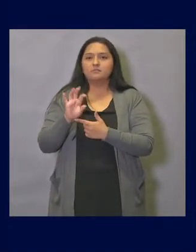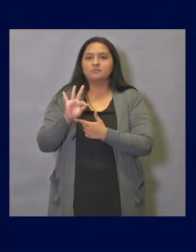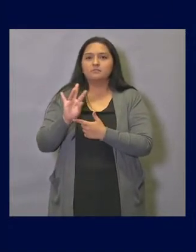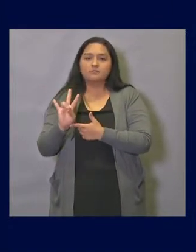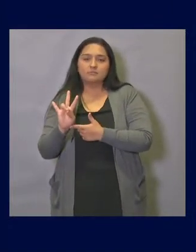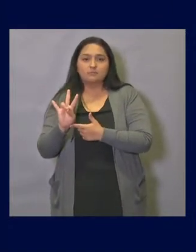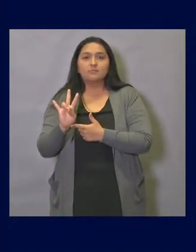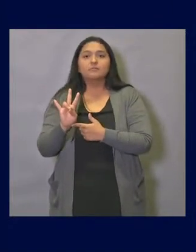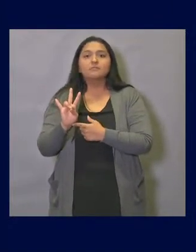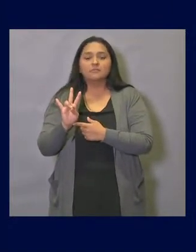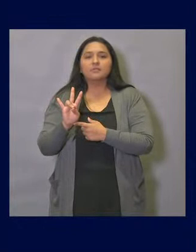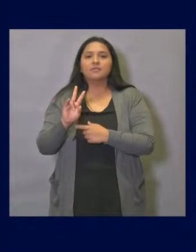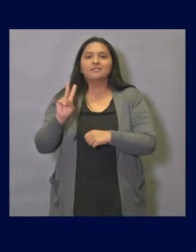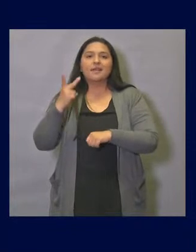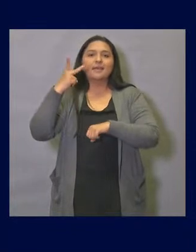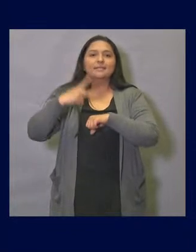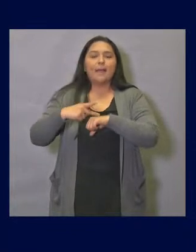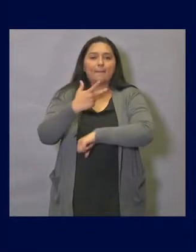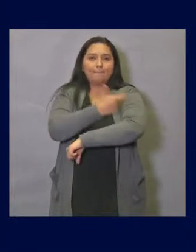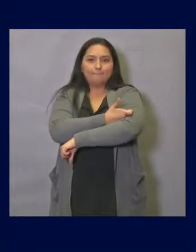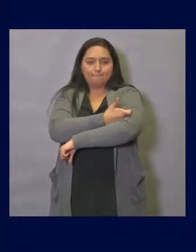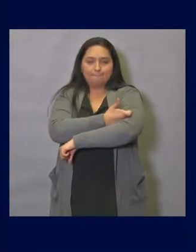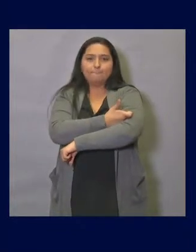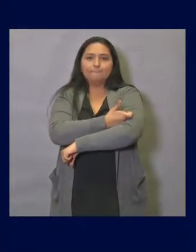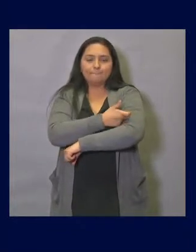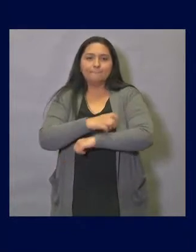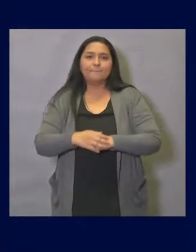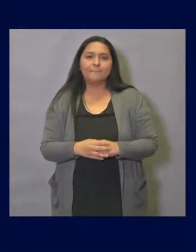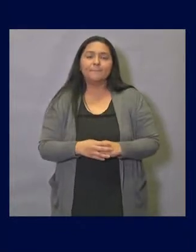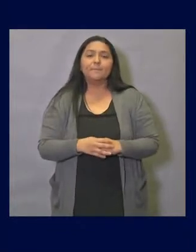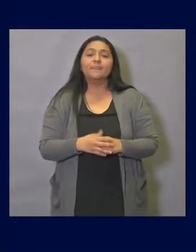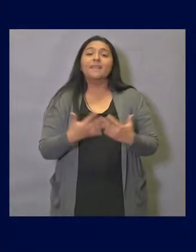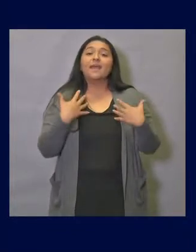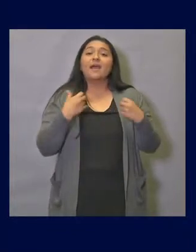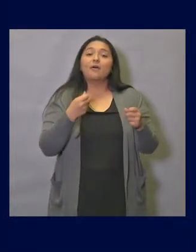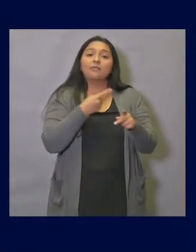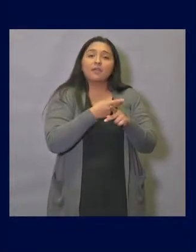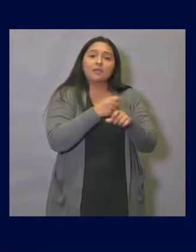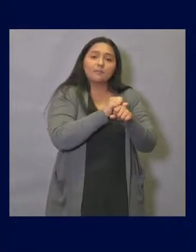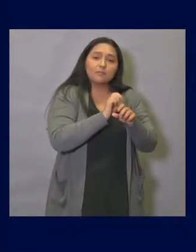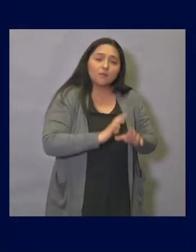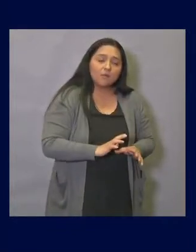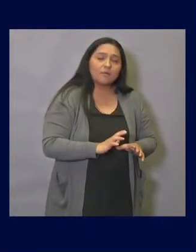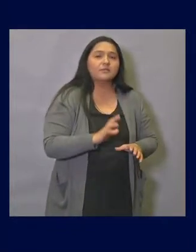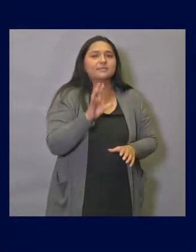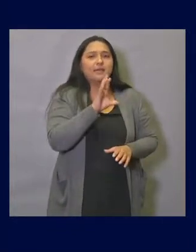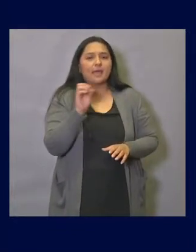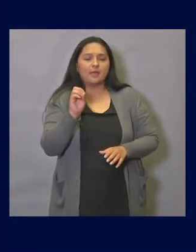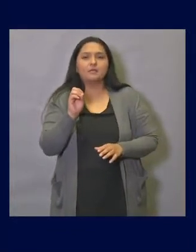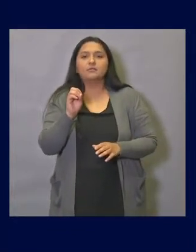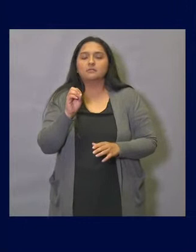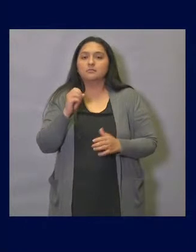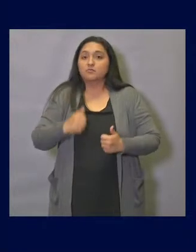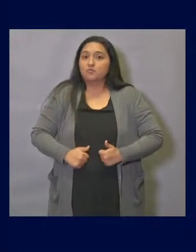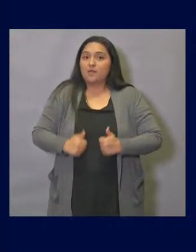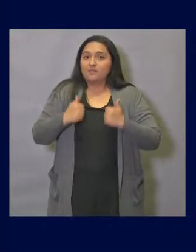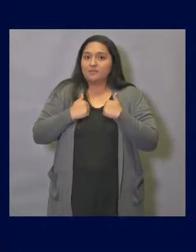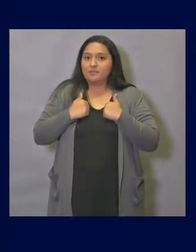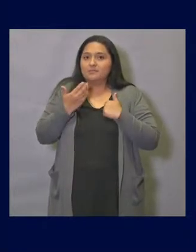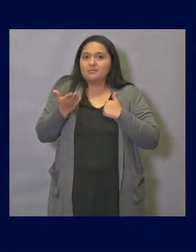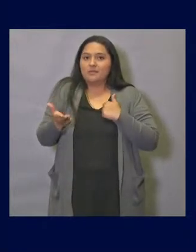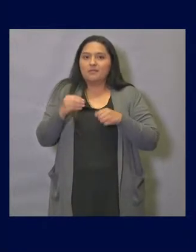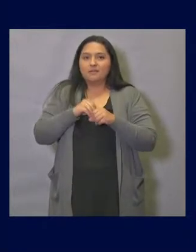600.497 fueron segundas dosis. Además de los trabajadores de salud, las personas que viven en los centros y